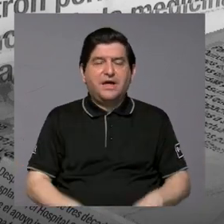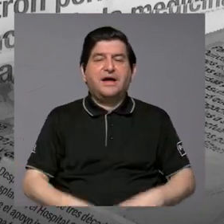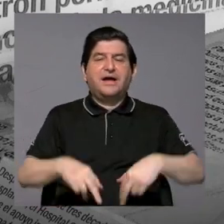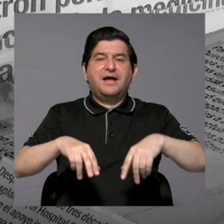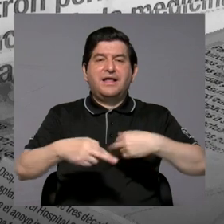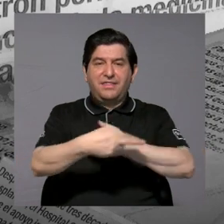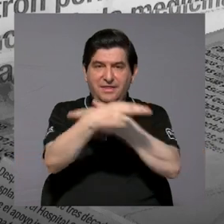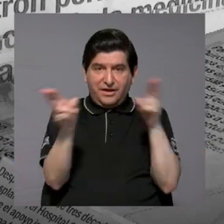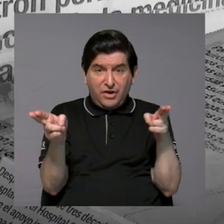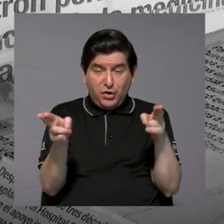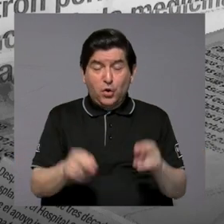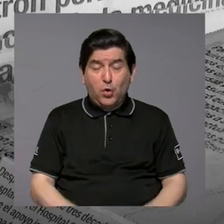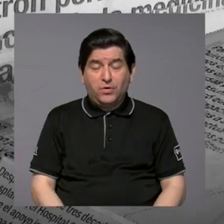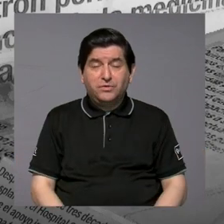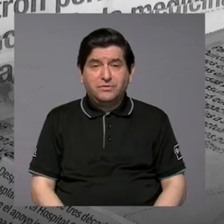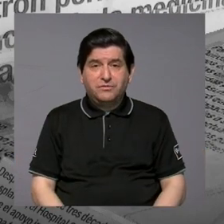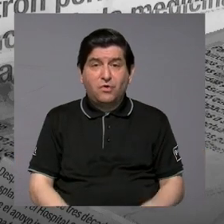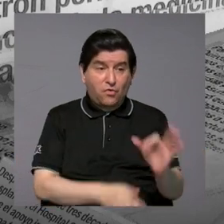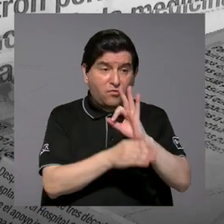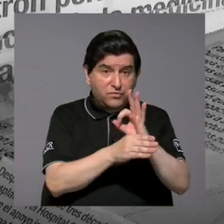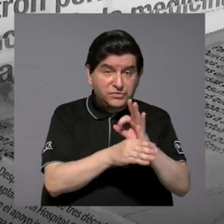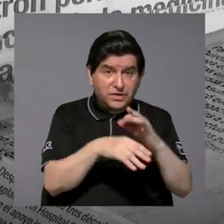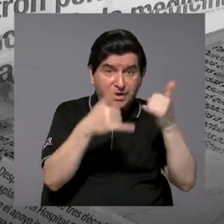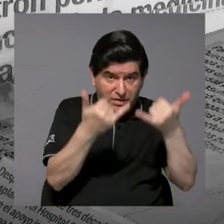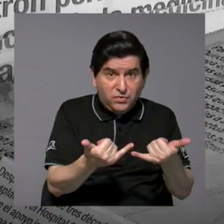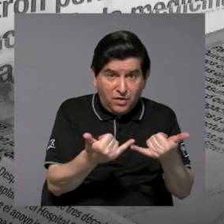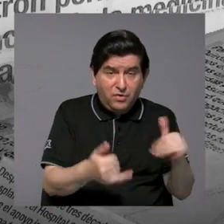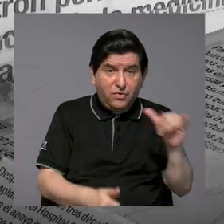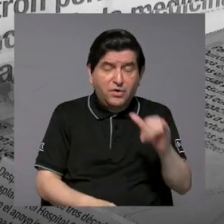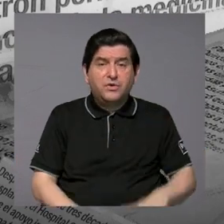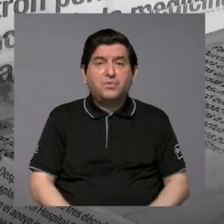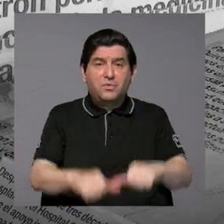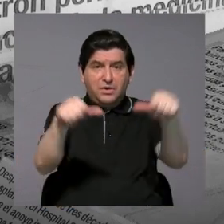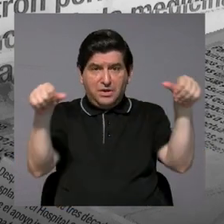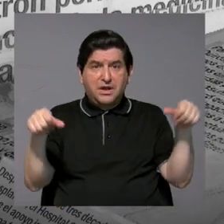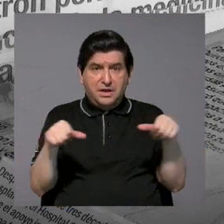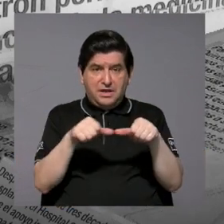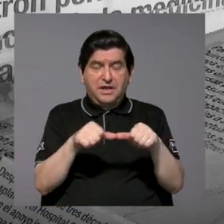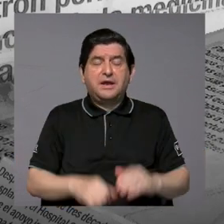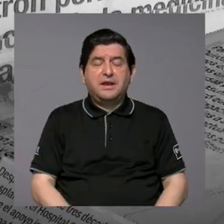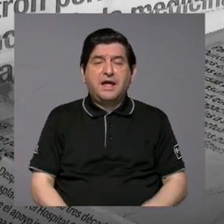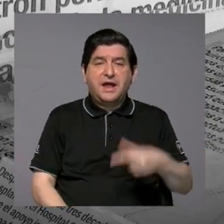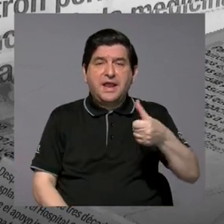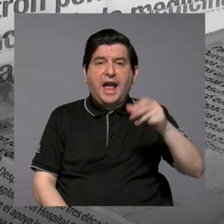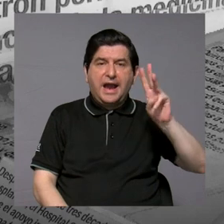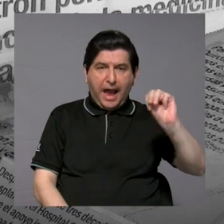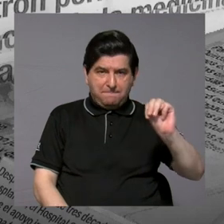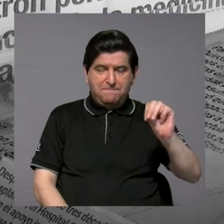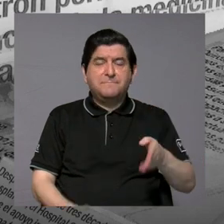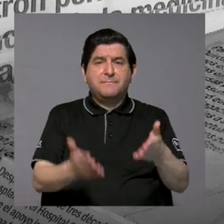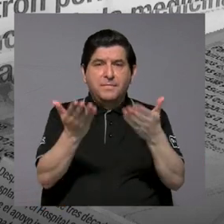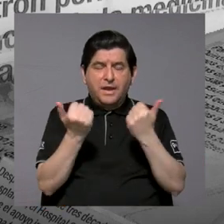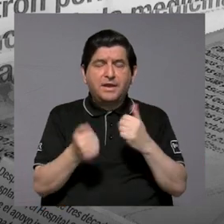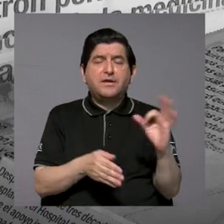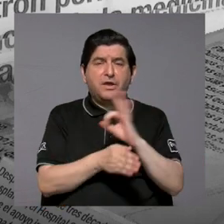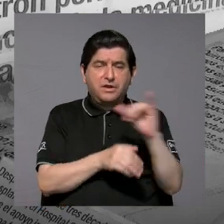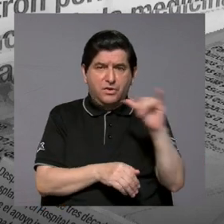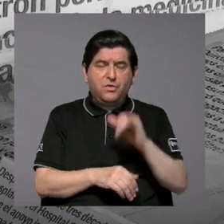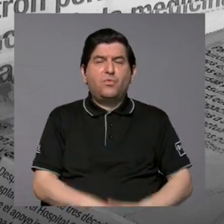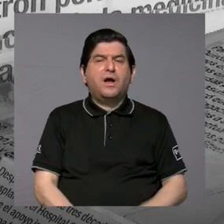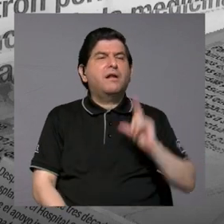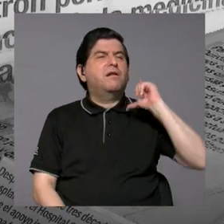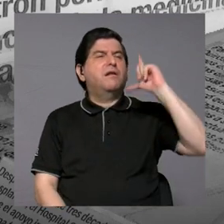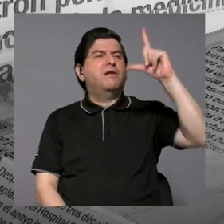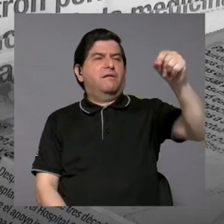este a nivel regional porque así como va a funcionado y está funcionando en el sector de el área metropolitana queremos hacerla